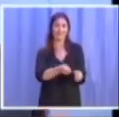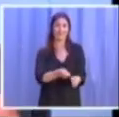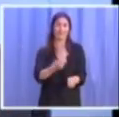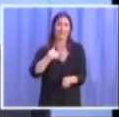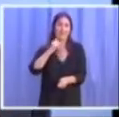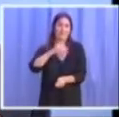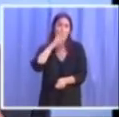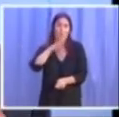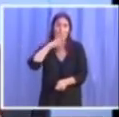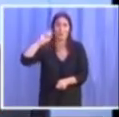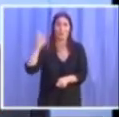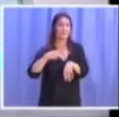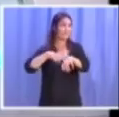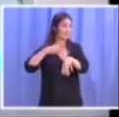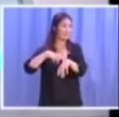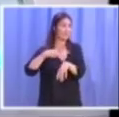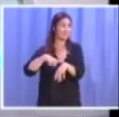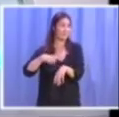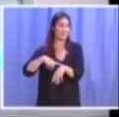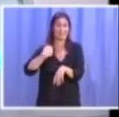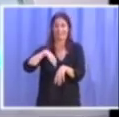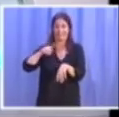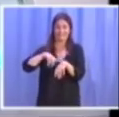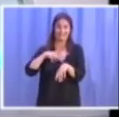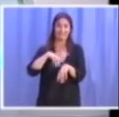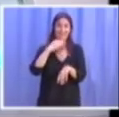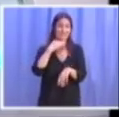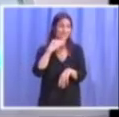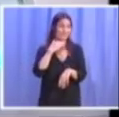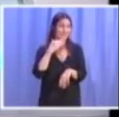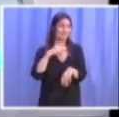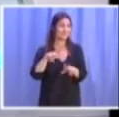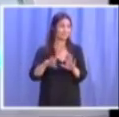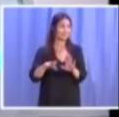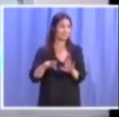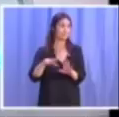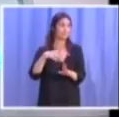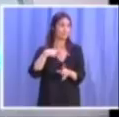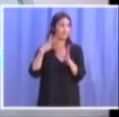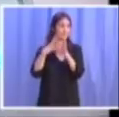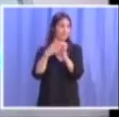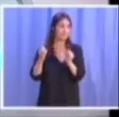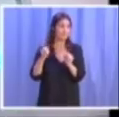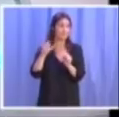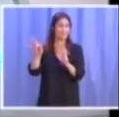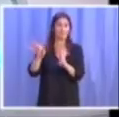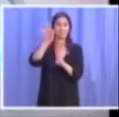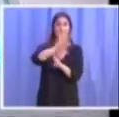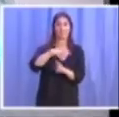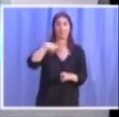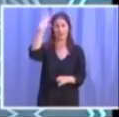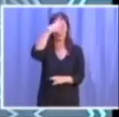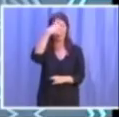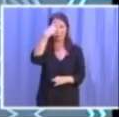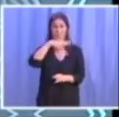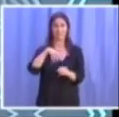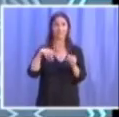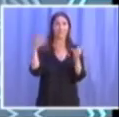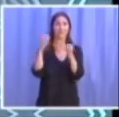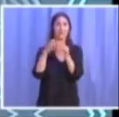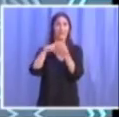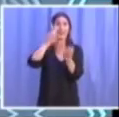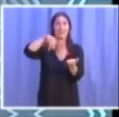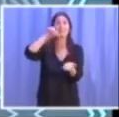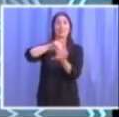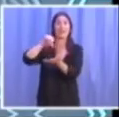de excelencia y de desarrollo. Señor Cuenca, su tiempo ha terminado. Señor Pérez, señor Cuenca, es turno para el señor Salvador. Granada, hoy la capital